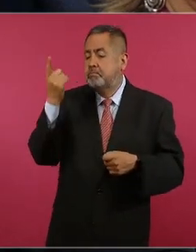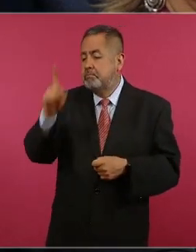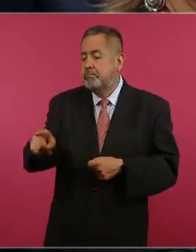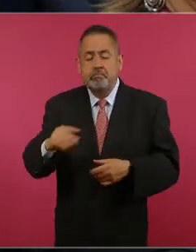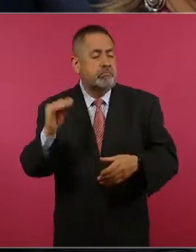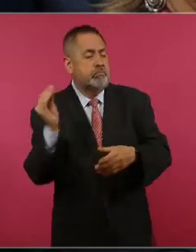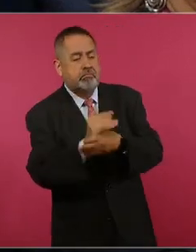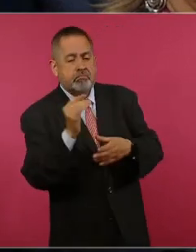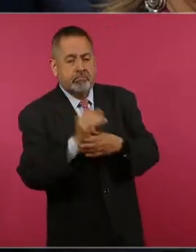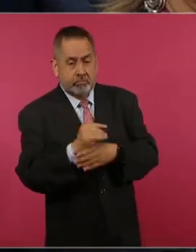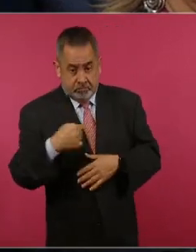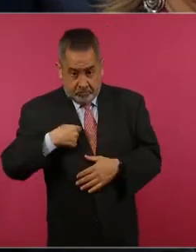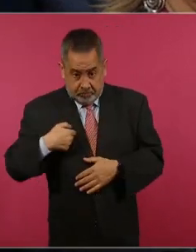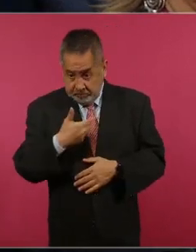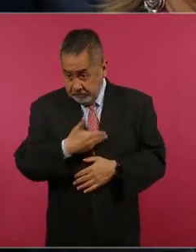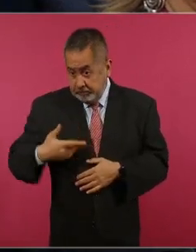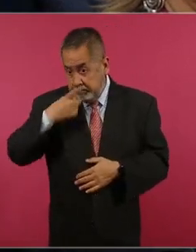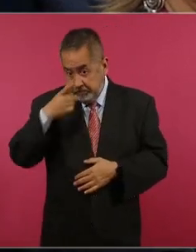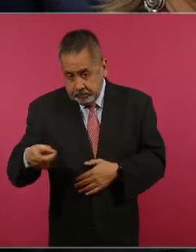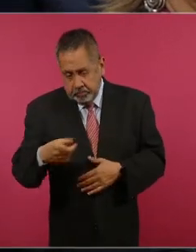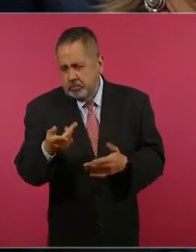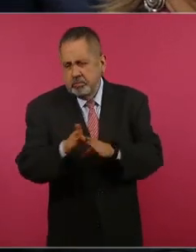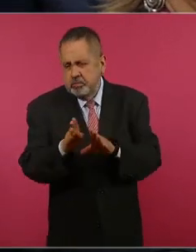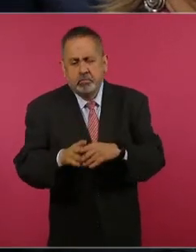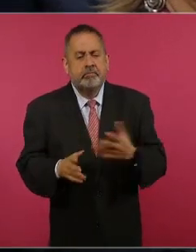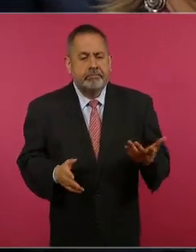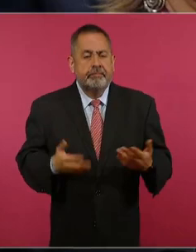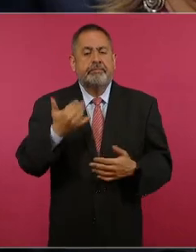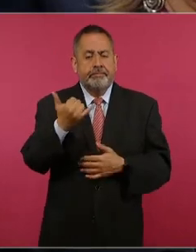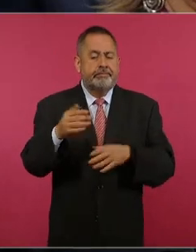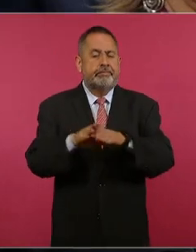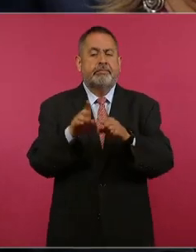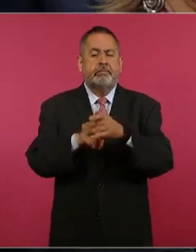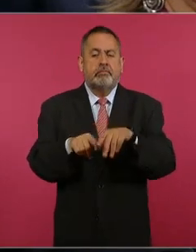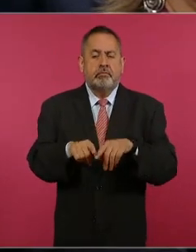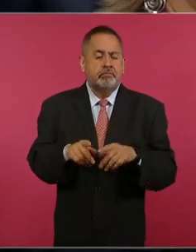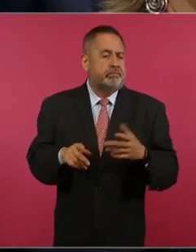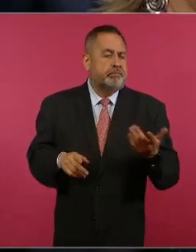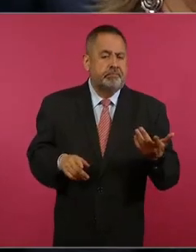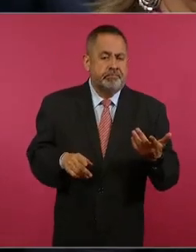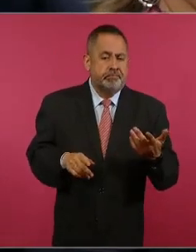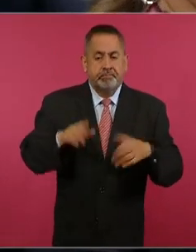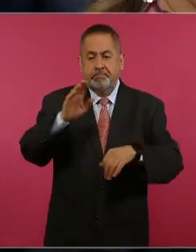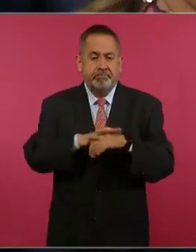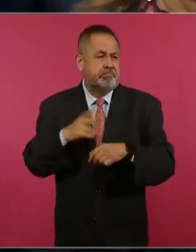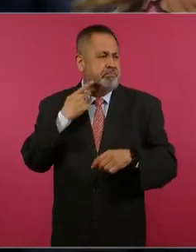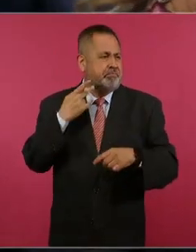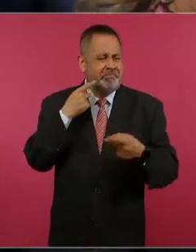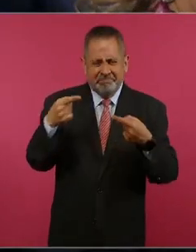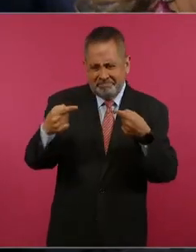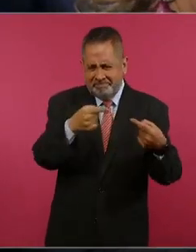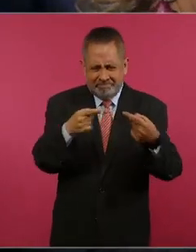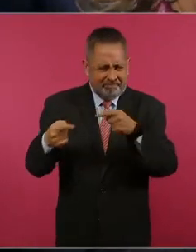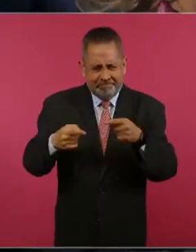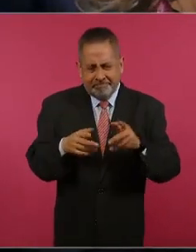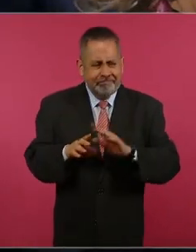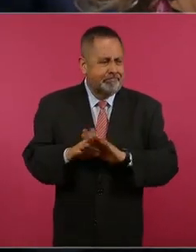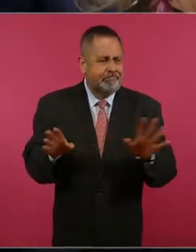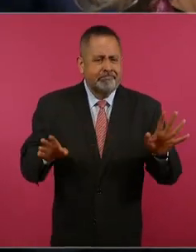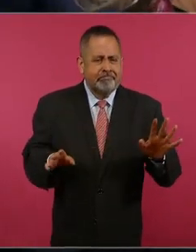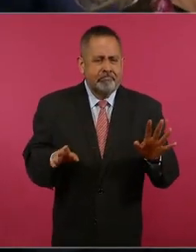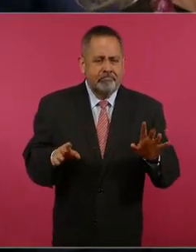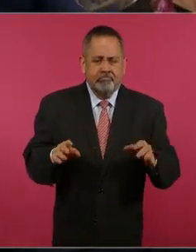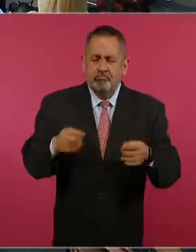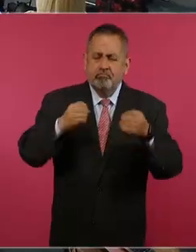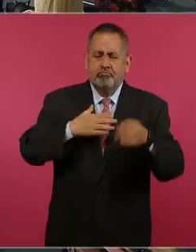Poder Judicial, y cómo esta relación que se está teniendo en cuestión, pues ya más política, pues ha dejado en medio a temas